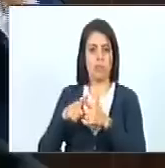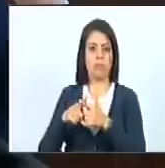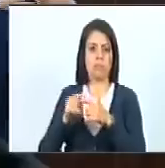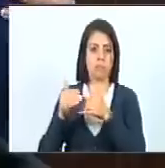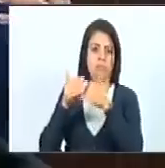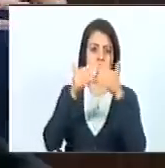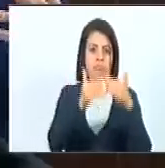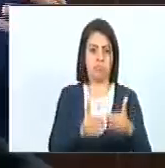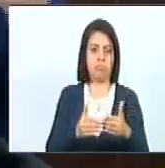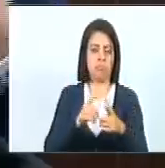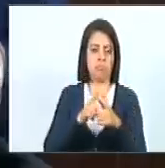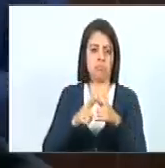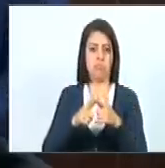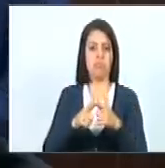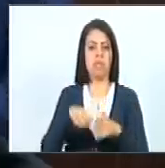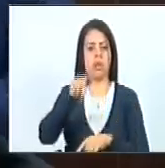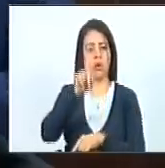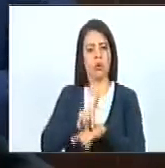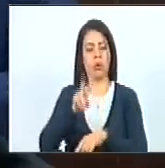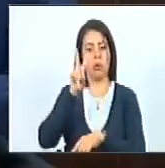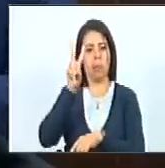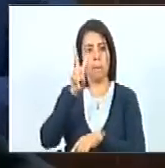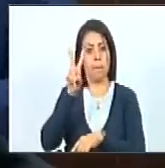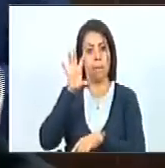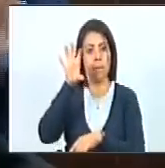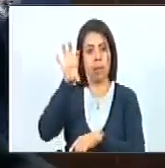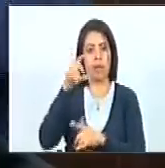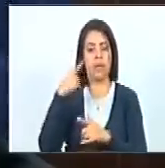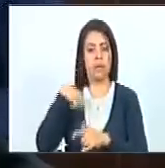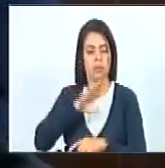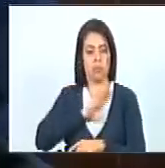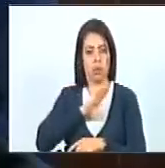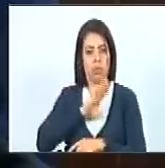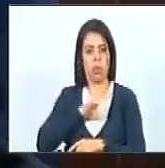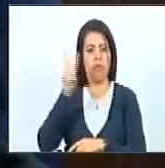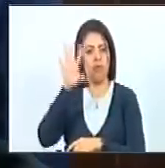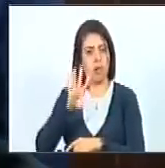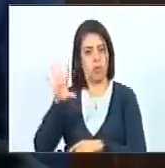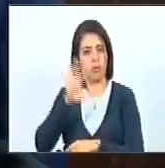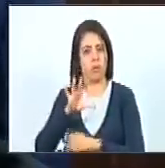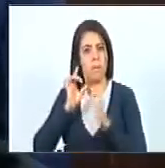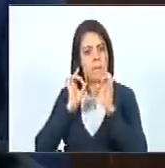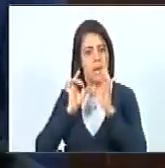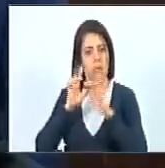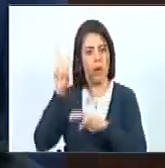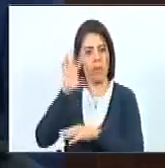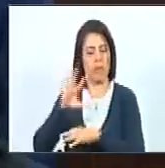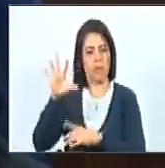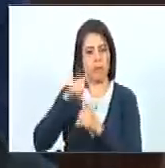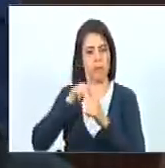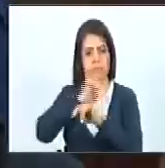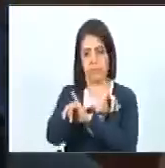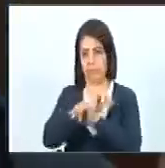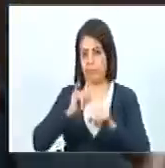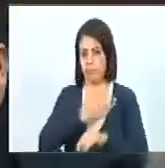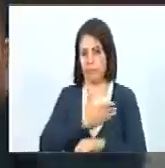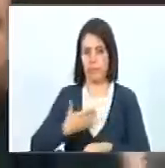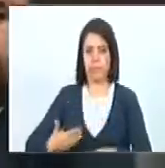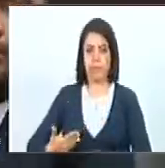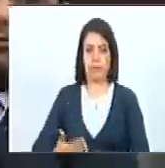se puede tener un caucho. El único país que particularmente yo tengo es Venezuela y me duele Venezuela. Es todo, señor